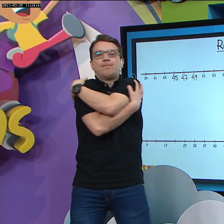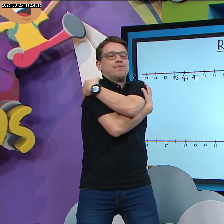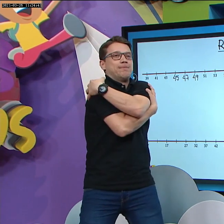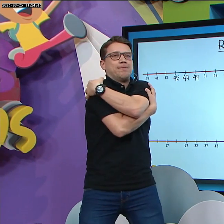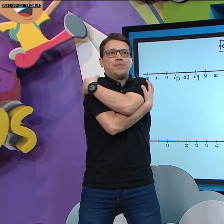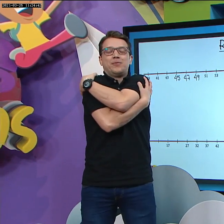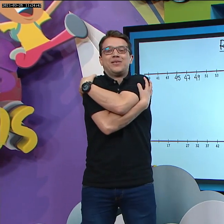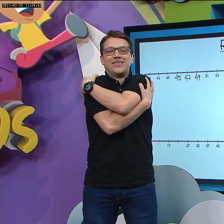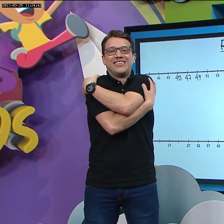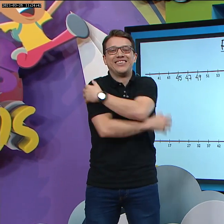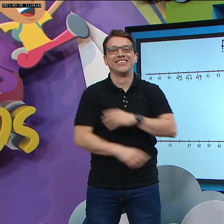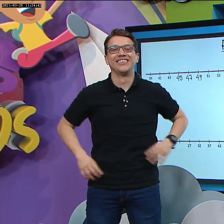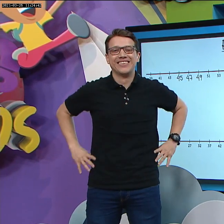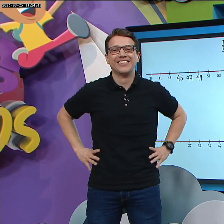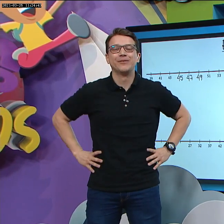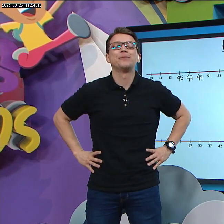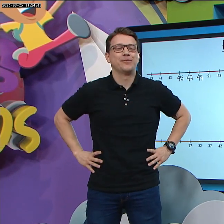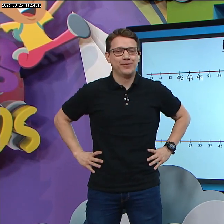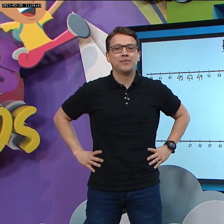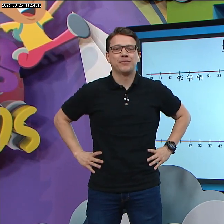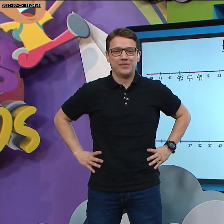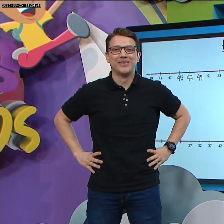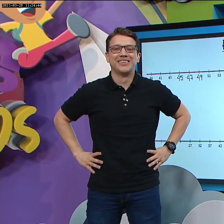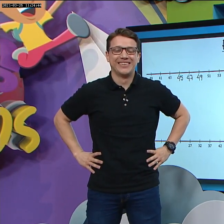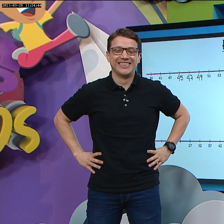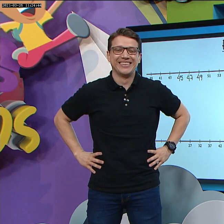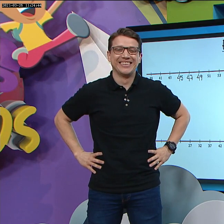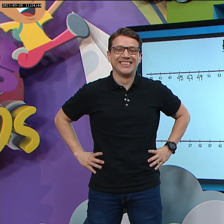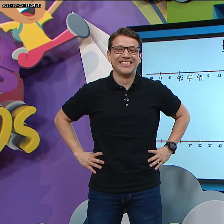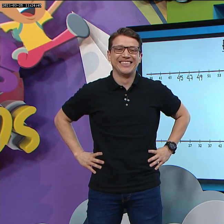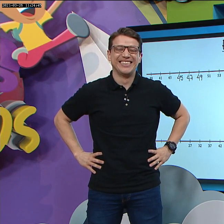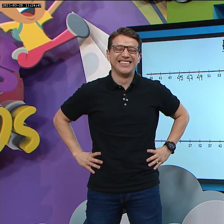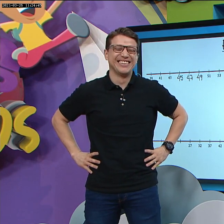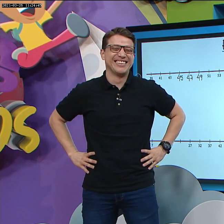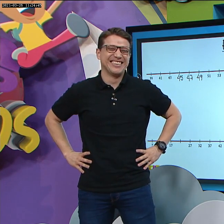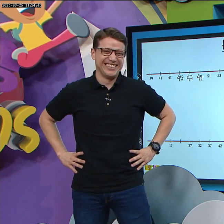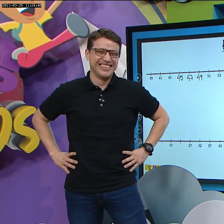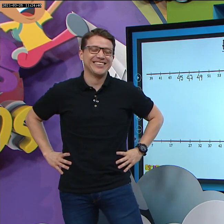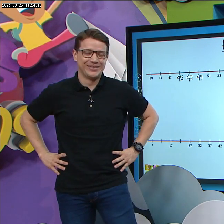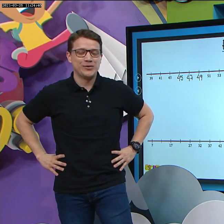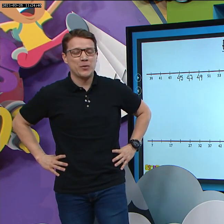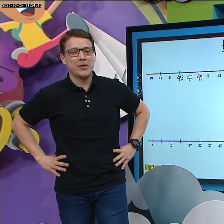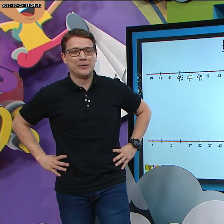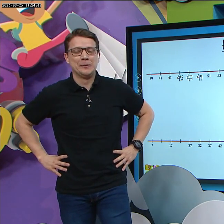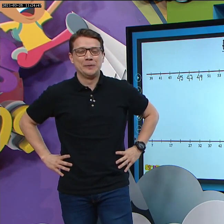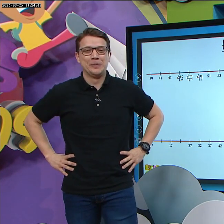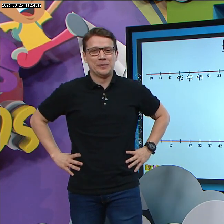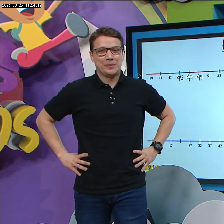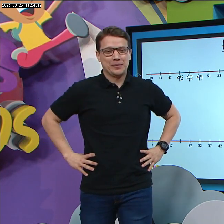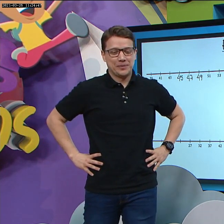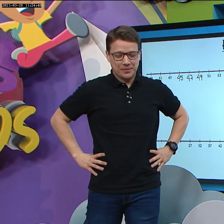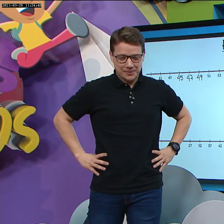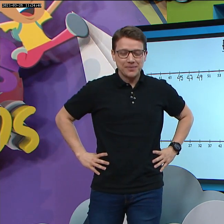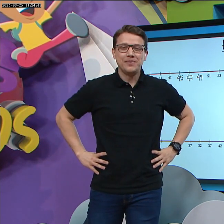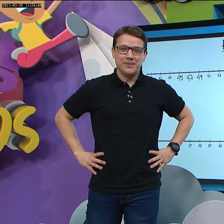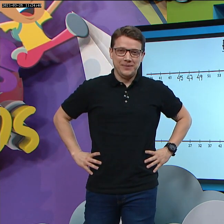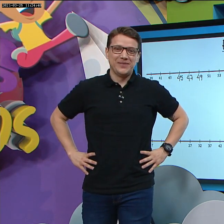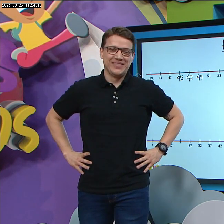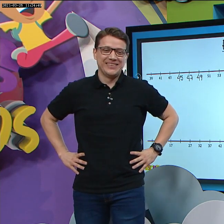y a la profesora que nos dio el primer de sociales. Súper. Les mando un